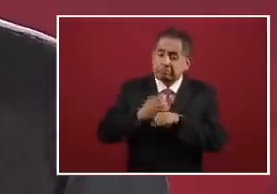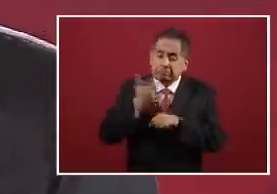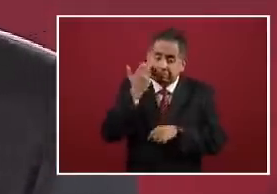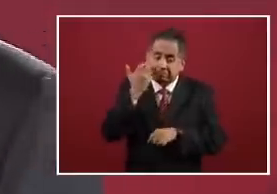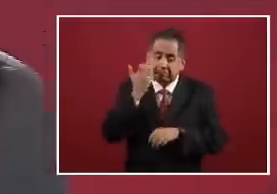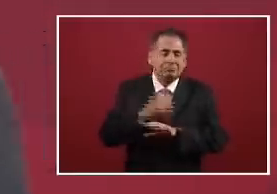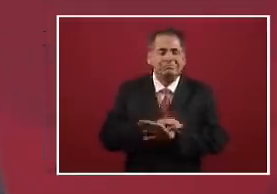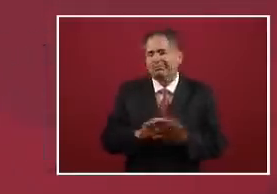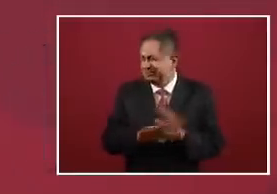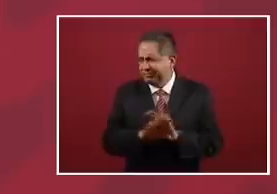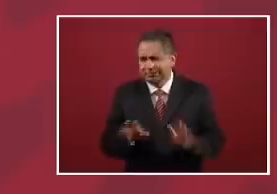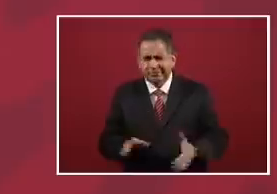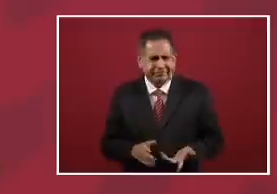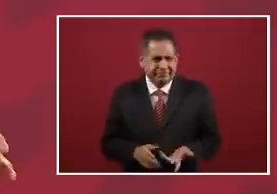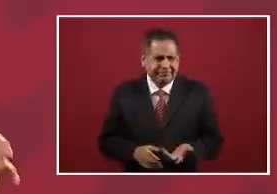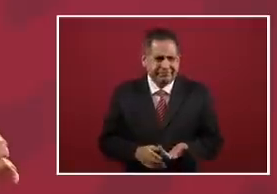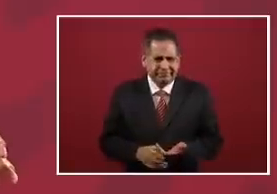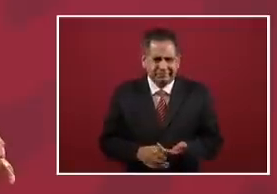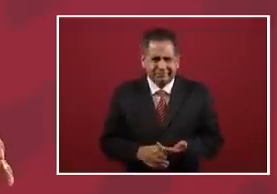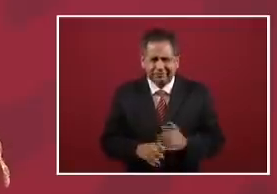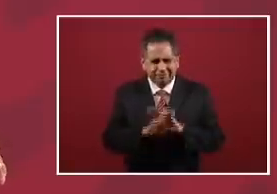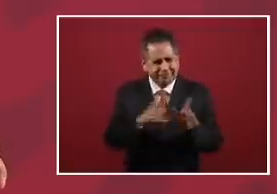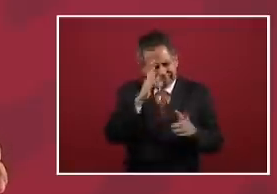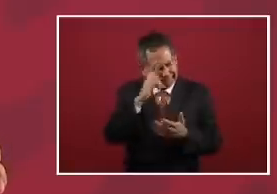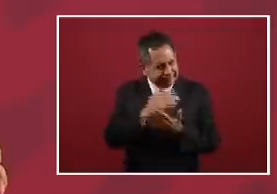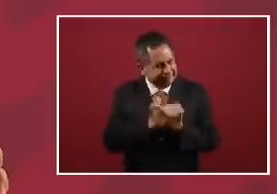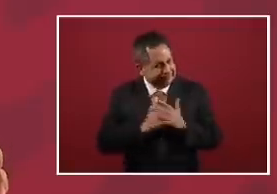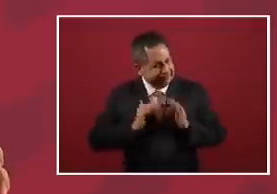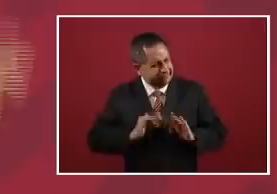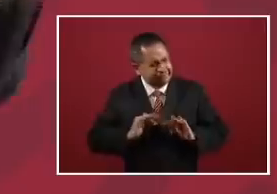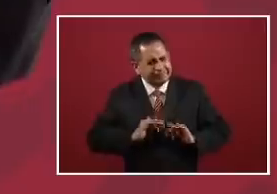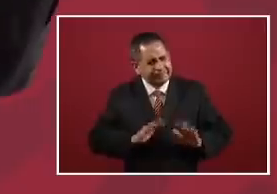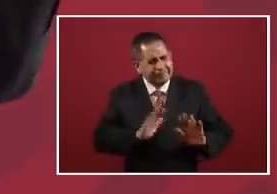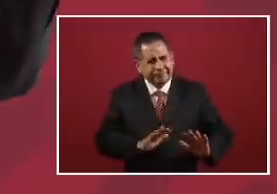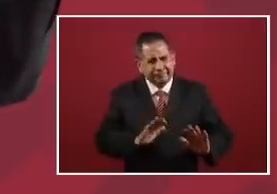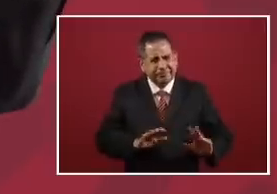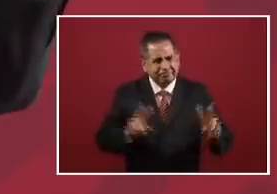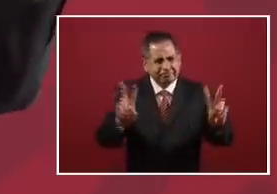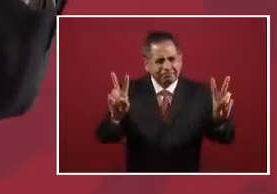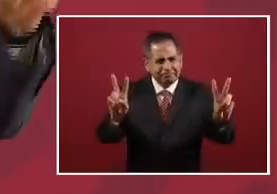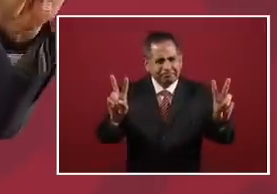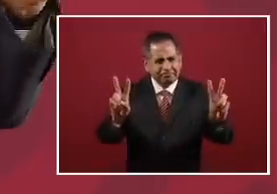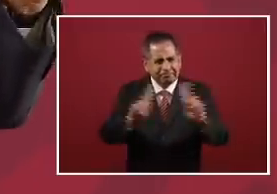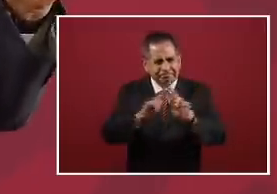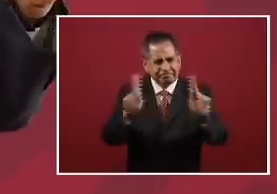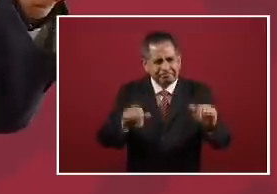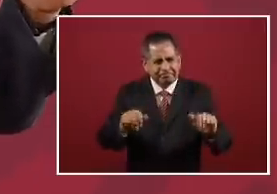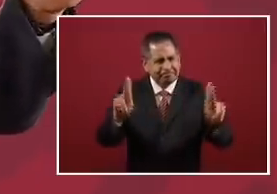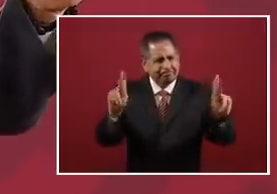que se serenen, amor y paz, ya.